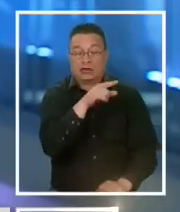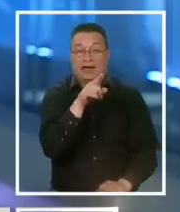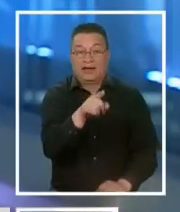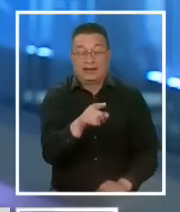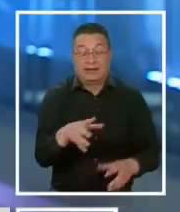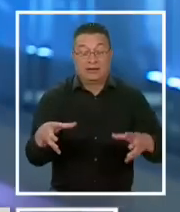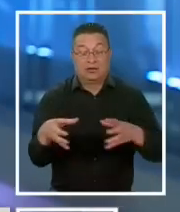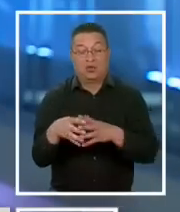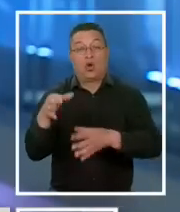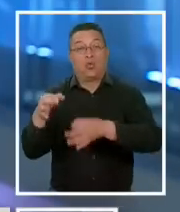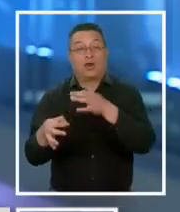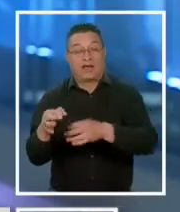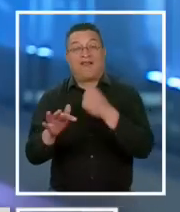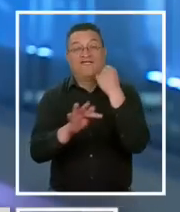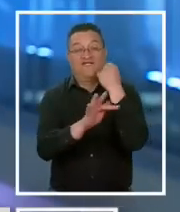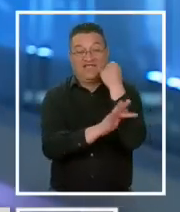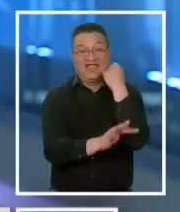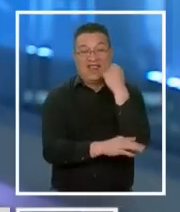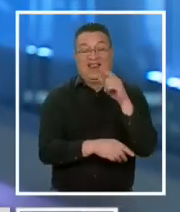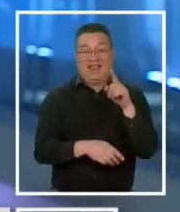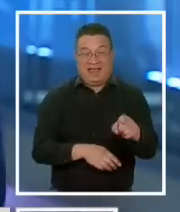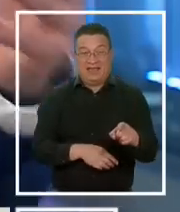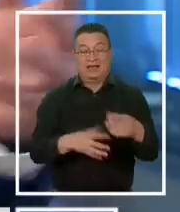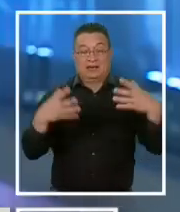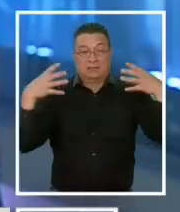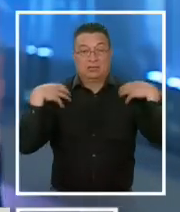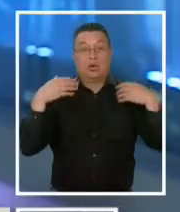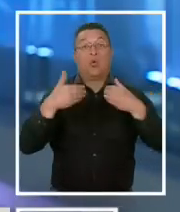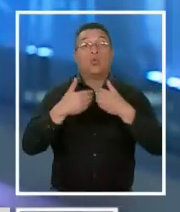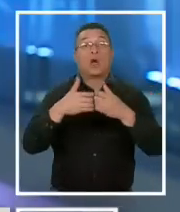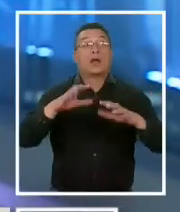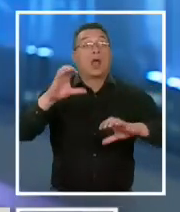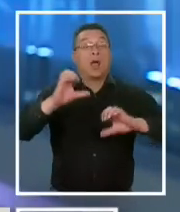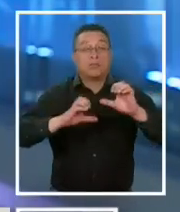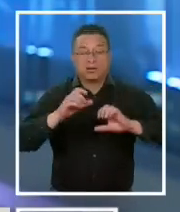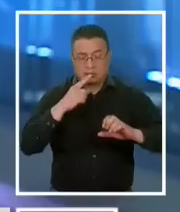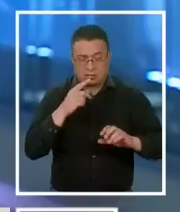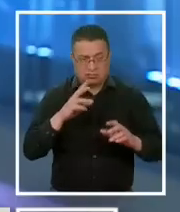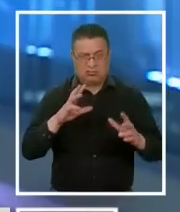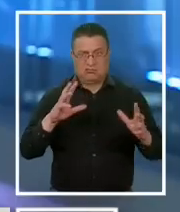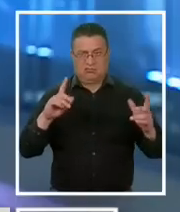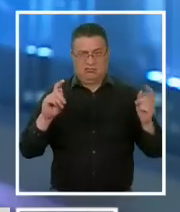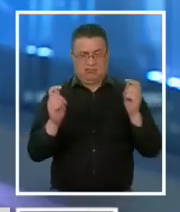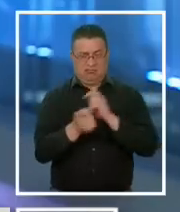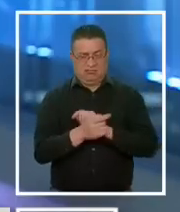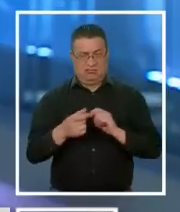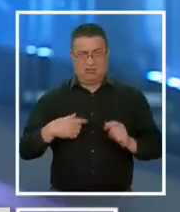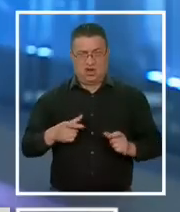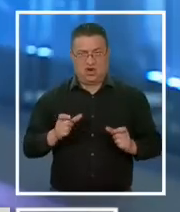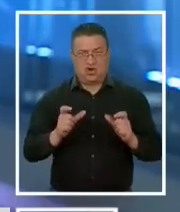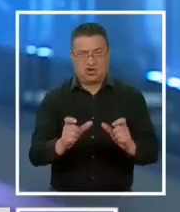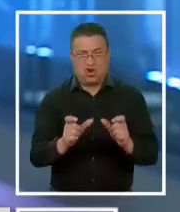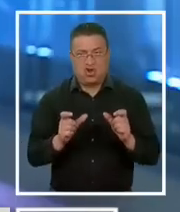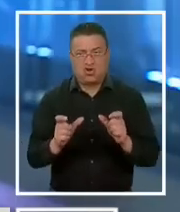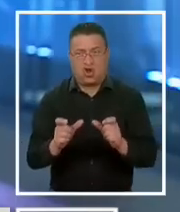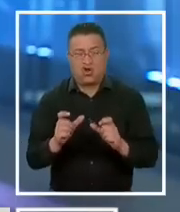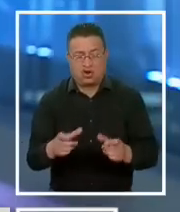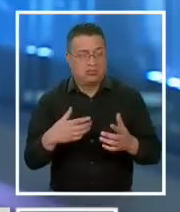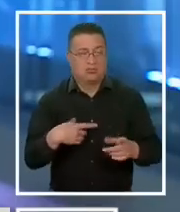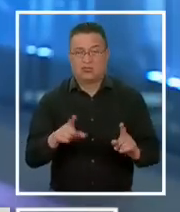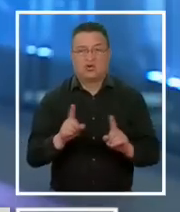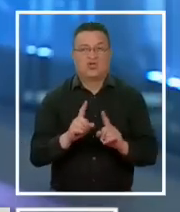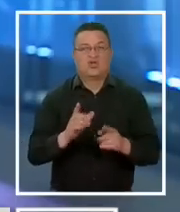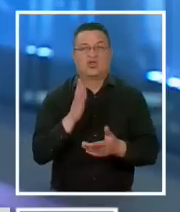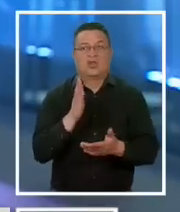y la unidad jurídica de la fiscalía lo cual en cualquier empresa sería una cuestión contradictoria al punto de vista de los controles que debería tener la fiscalía